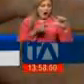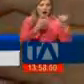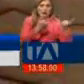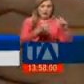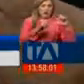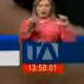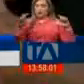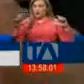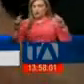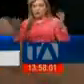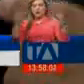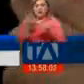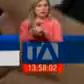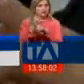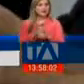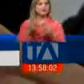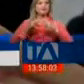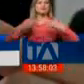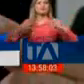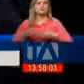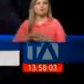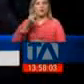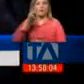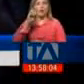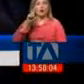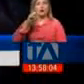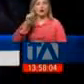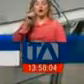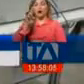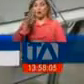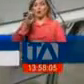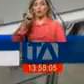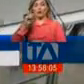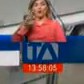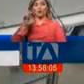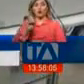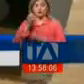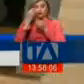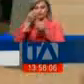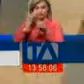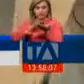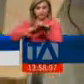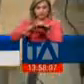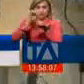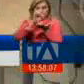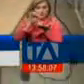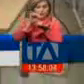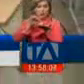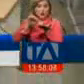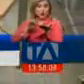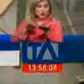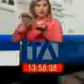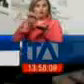El material que se utilizará para su elaboración será policarbonato. La información se imprimirá en láser para así disminuir el riesgo de falsificación